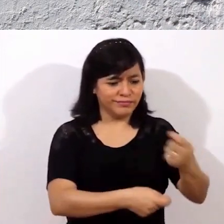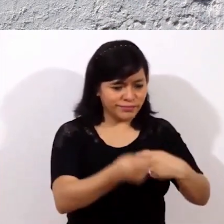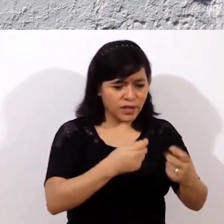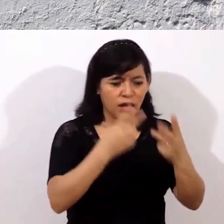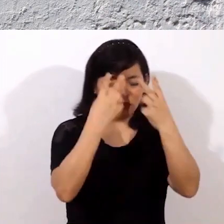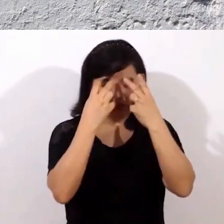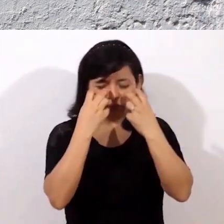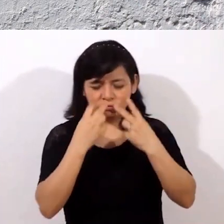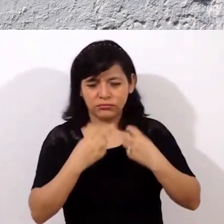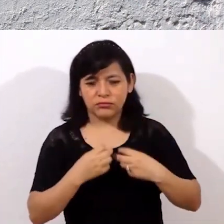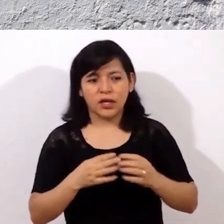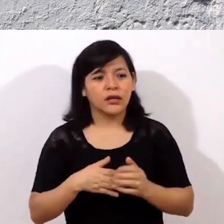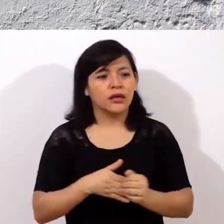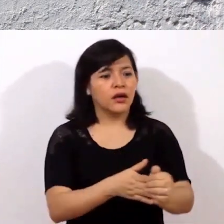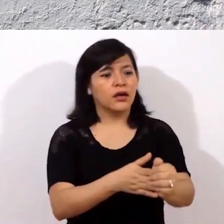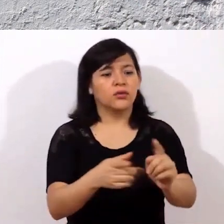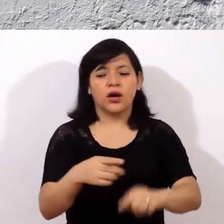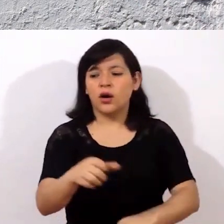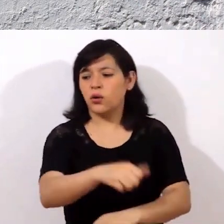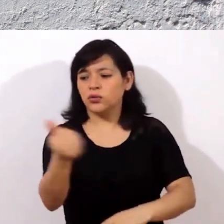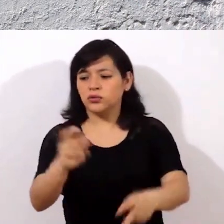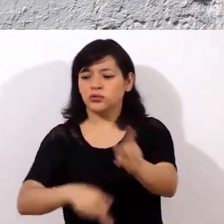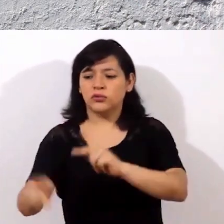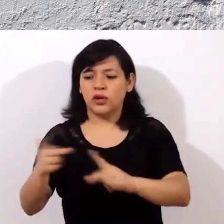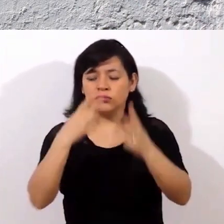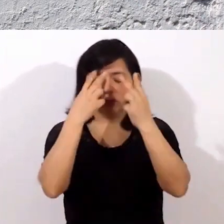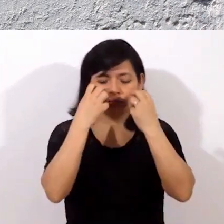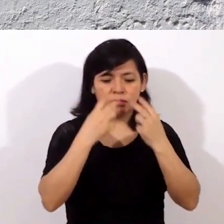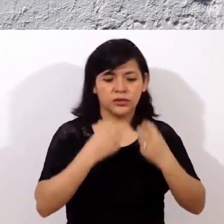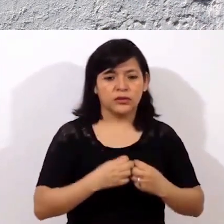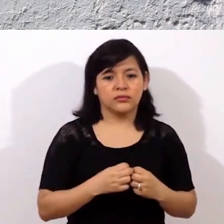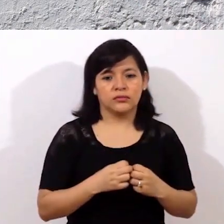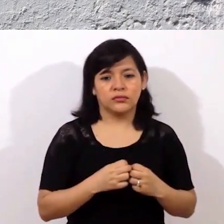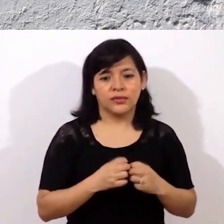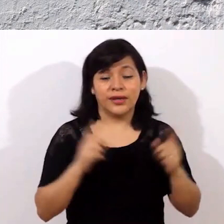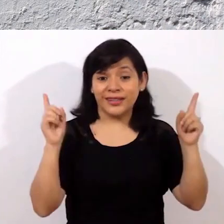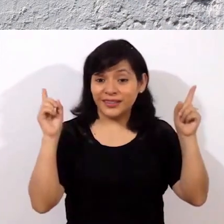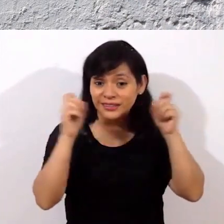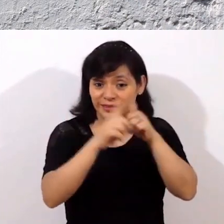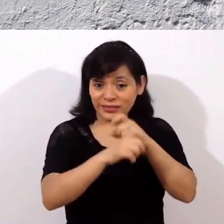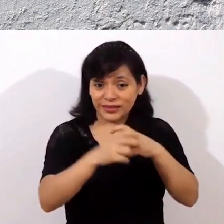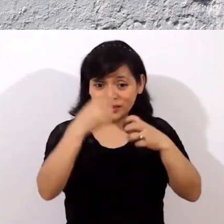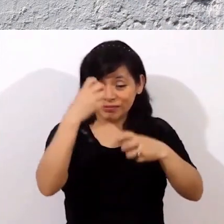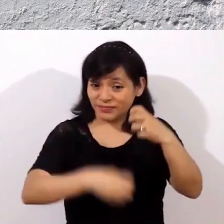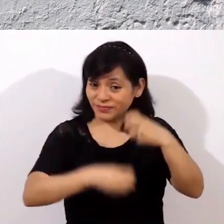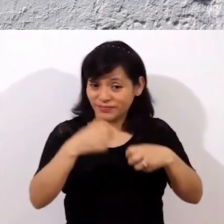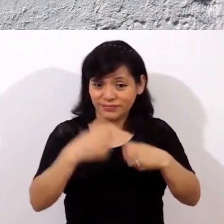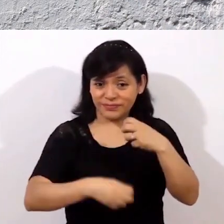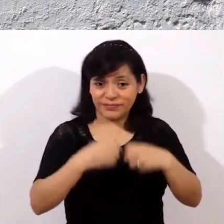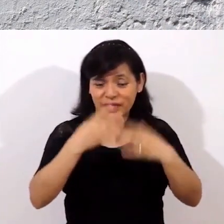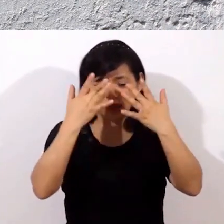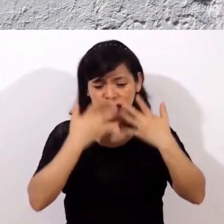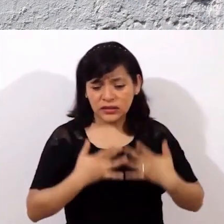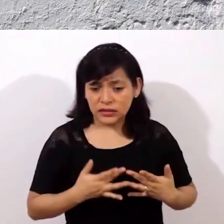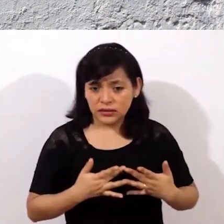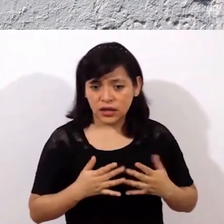ciegos guiando a otros ciegos. Querido hermano y amigo, qué difícil y triste es una sociedad cuando el que se supone